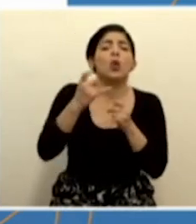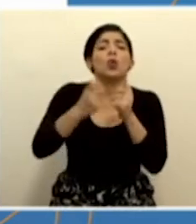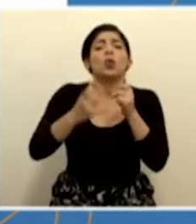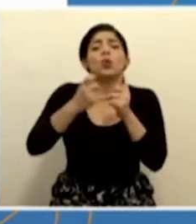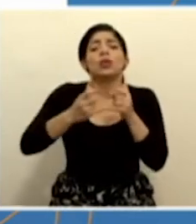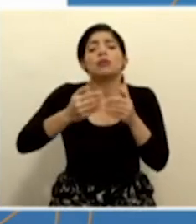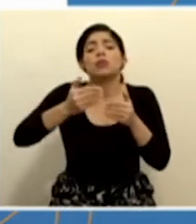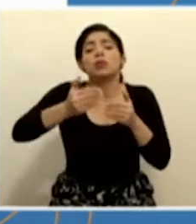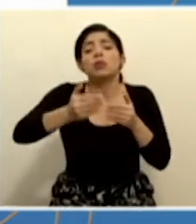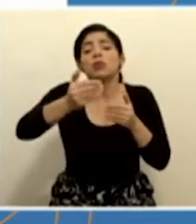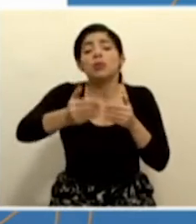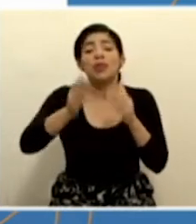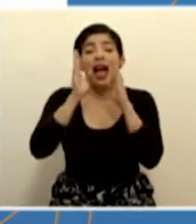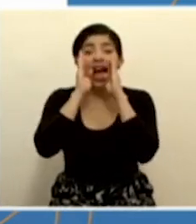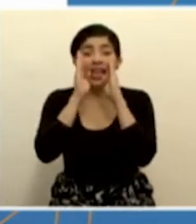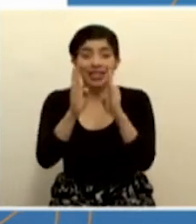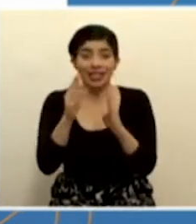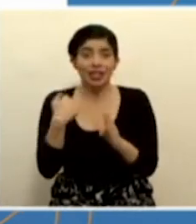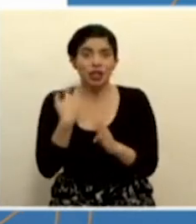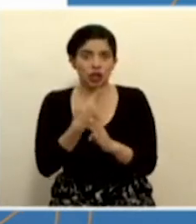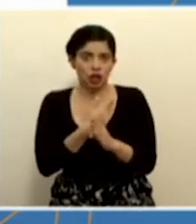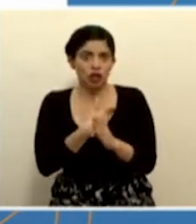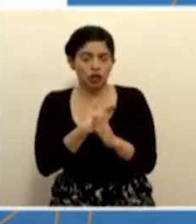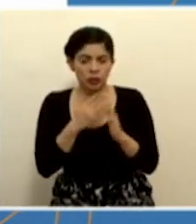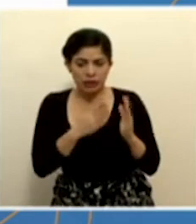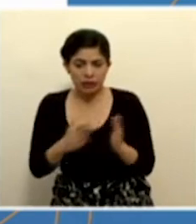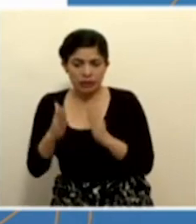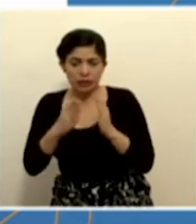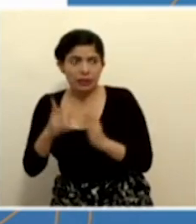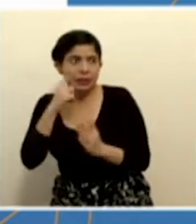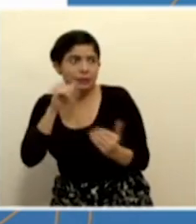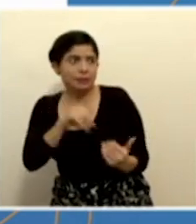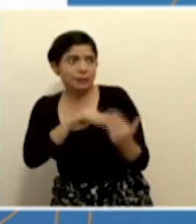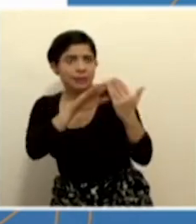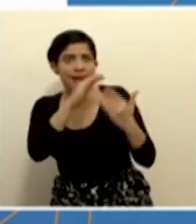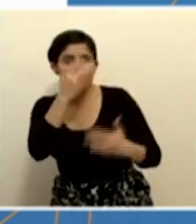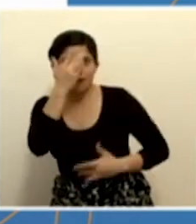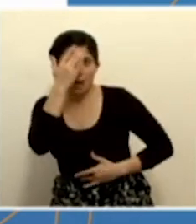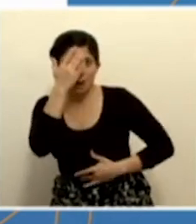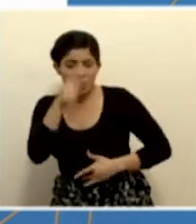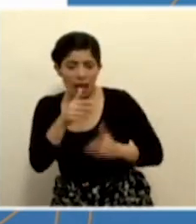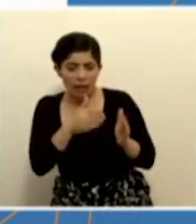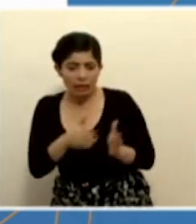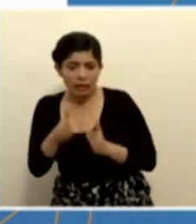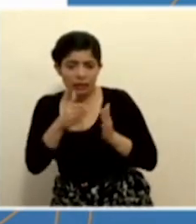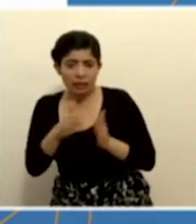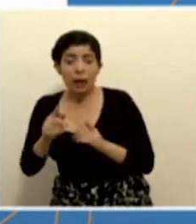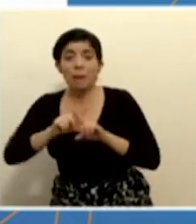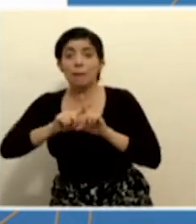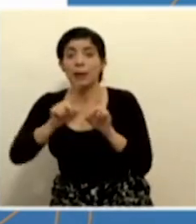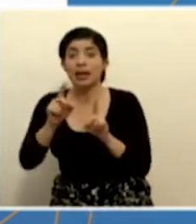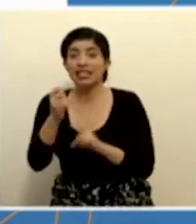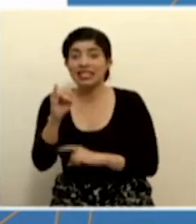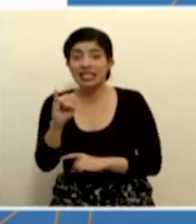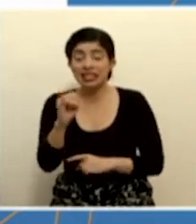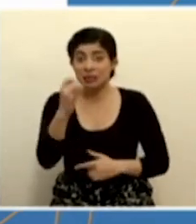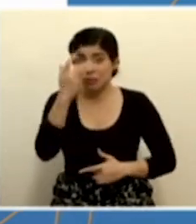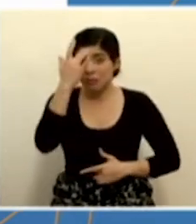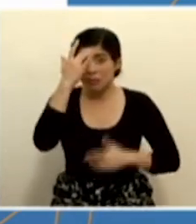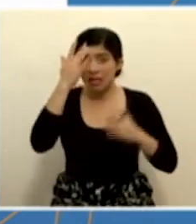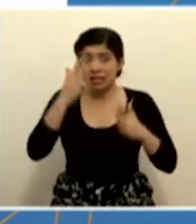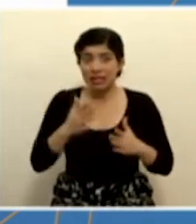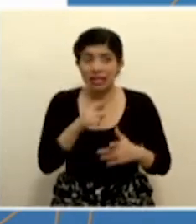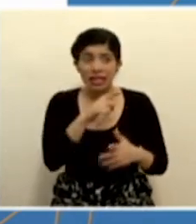lo que es la atención que nosotros tenemos para enfrentar a la enfermedad o sea sí sí una paciencia un paciente empieza a deteriorarse